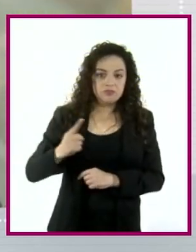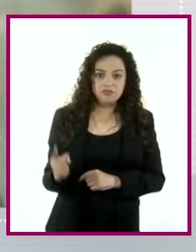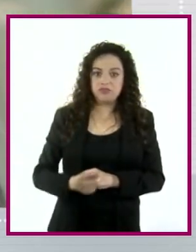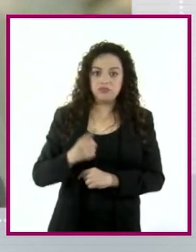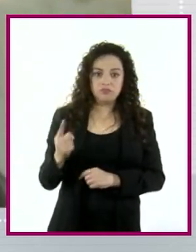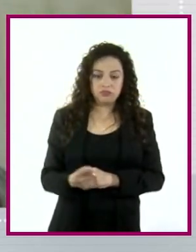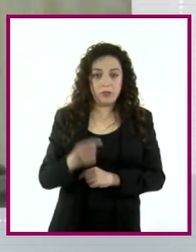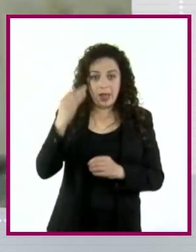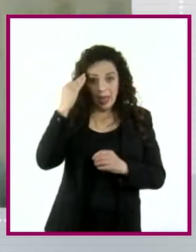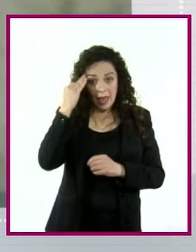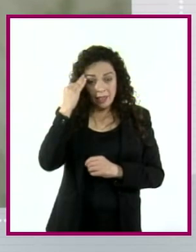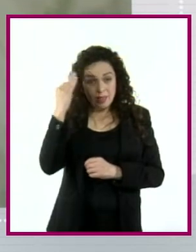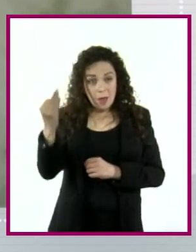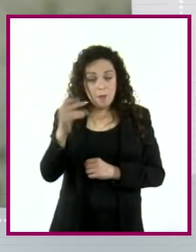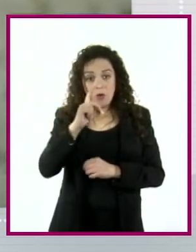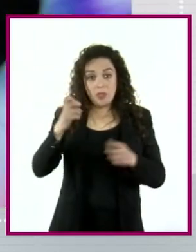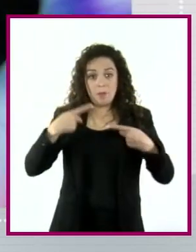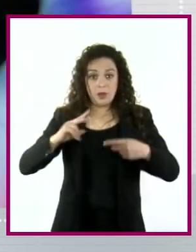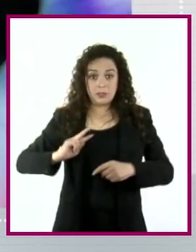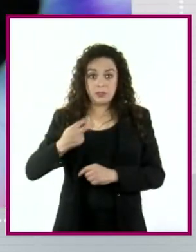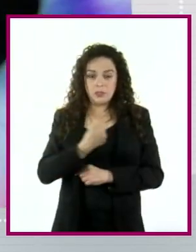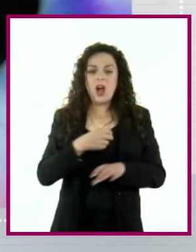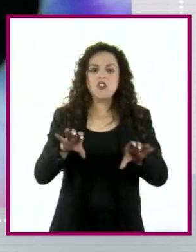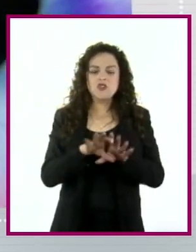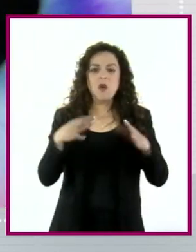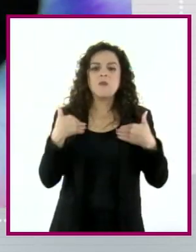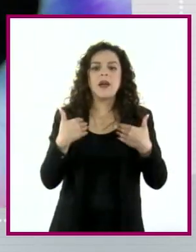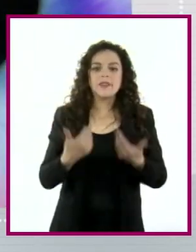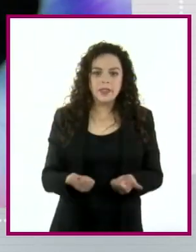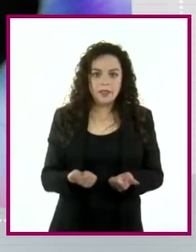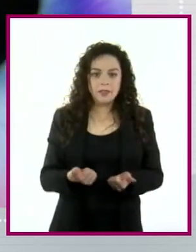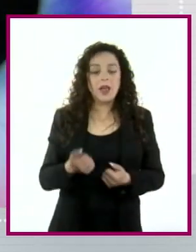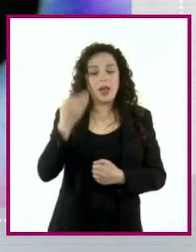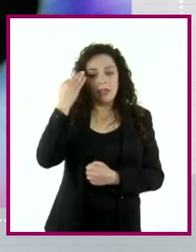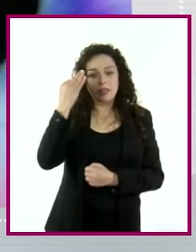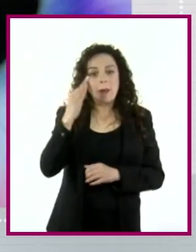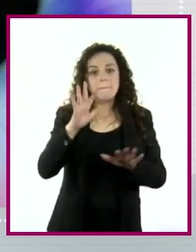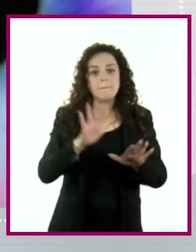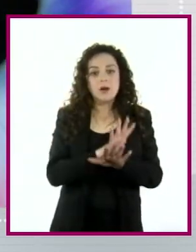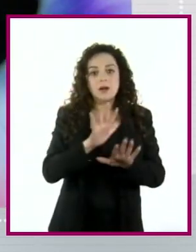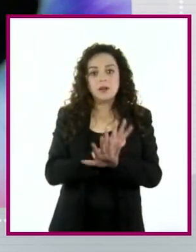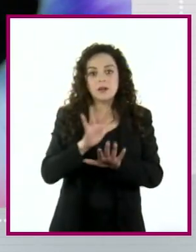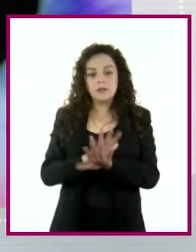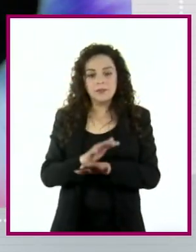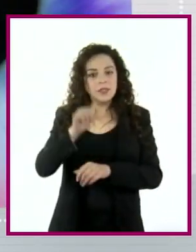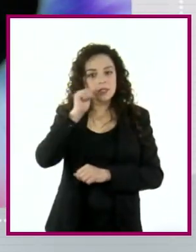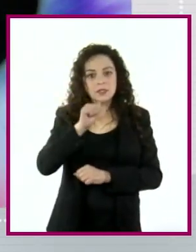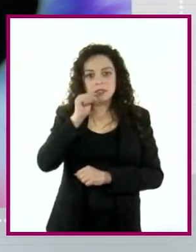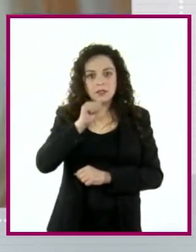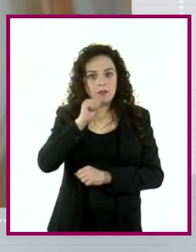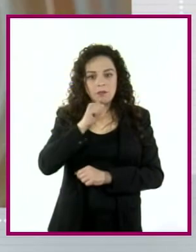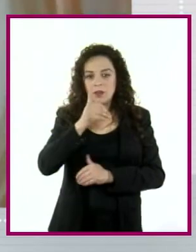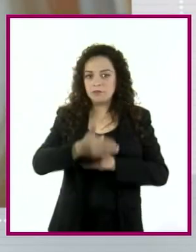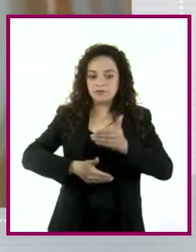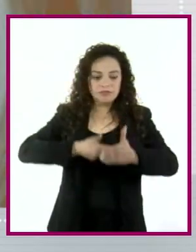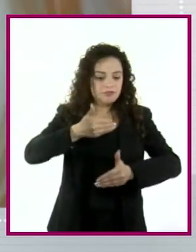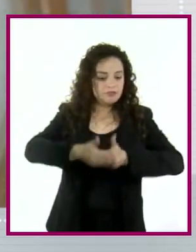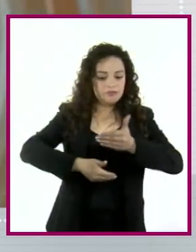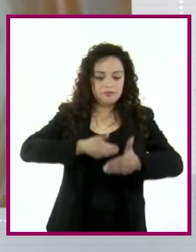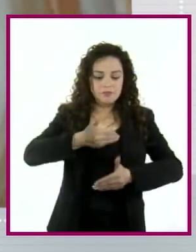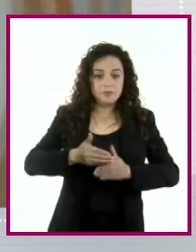el tiempo de las personas trans es entenderlo como un tiempo que se transforma, que transmuta, que cambia y